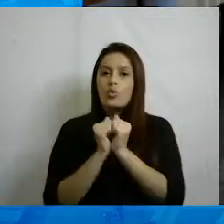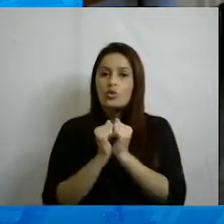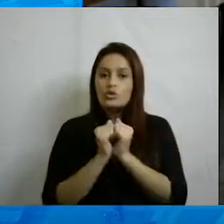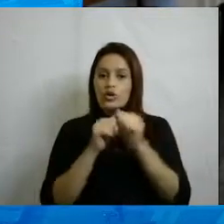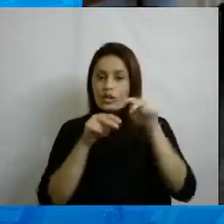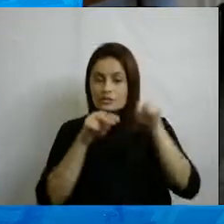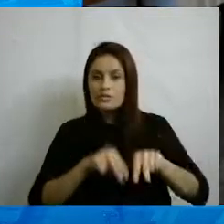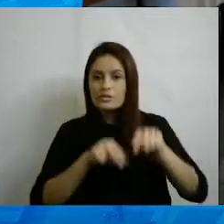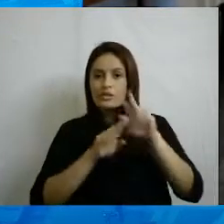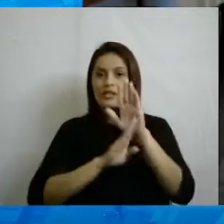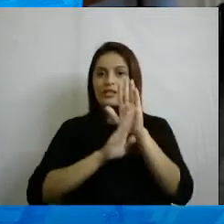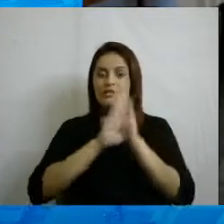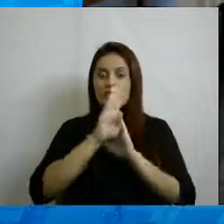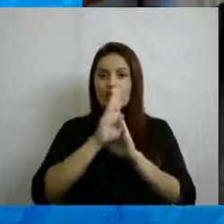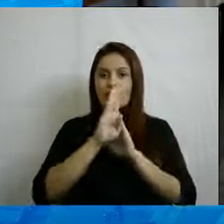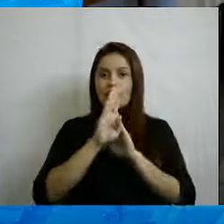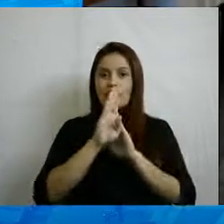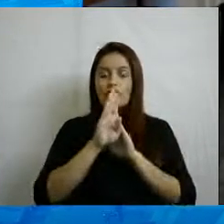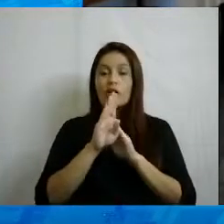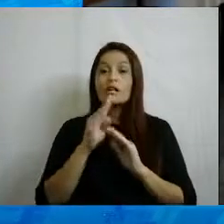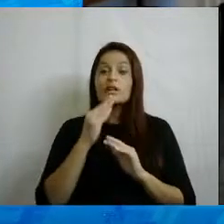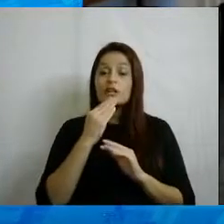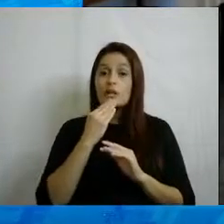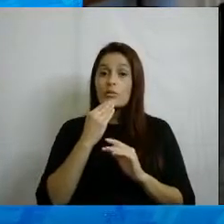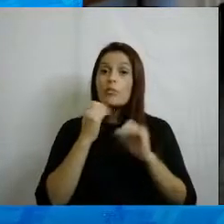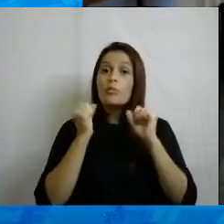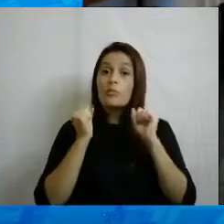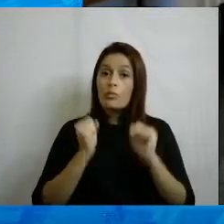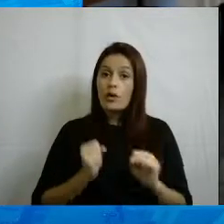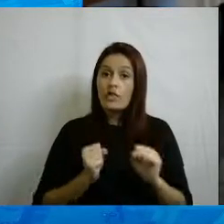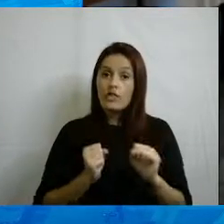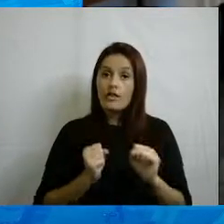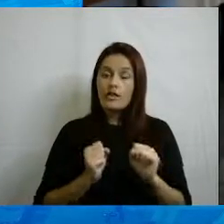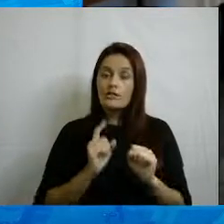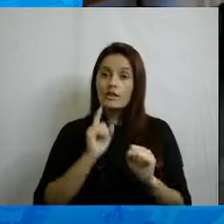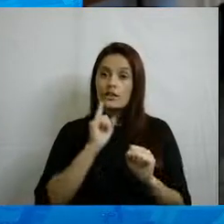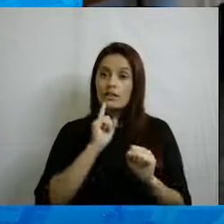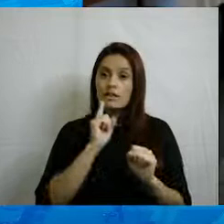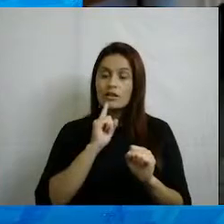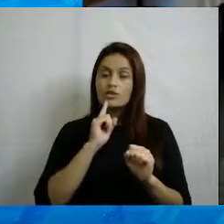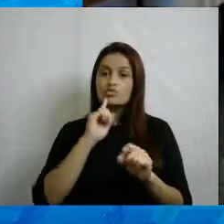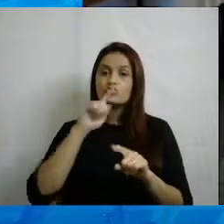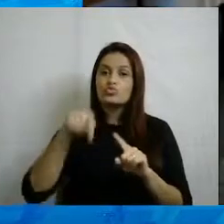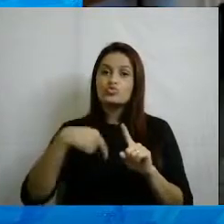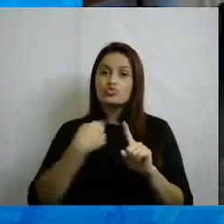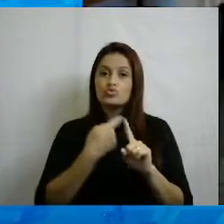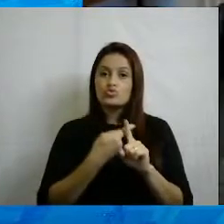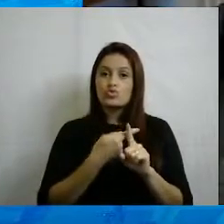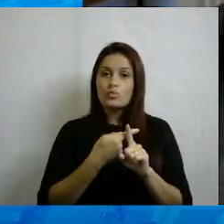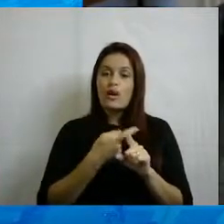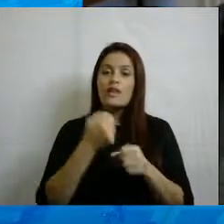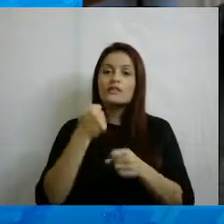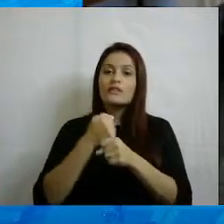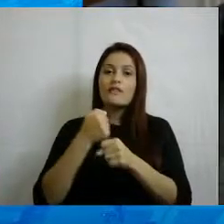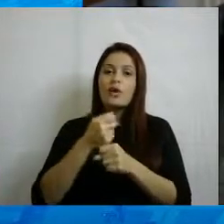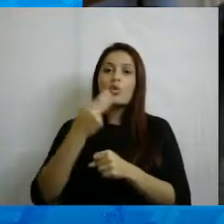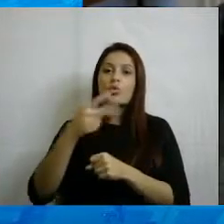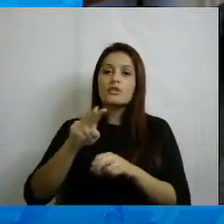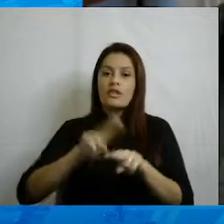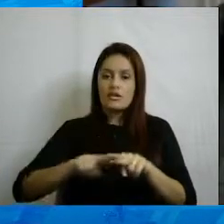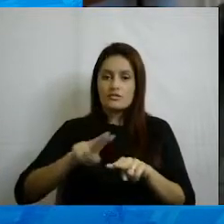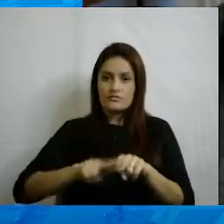desarrollo económico y que esto pueda también significar una suma al trabajo que ustedes realizan. ¿Ya?